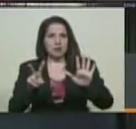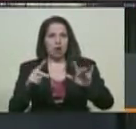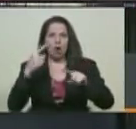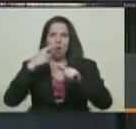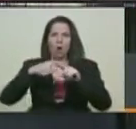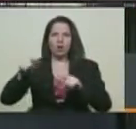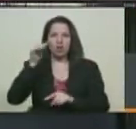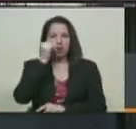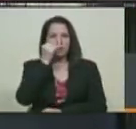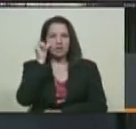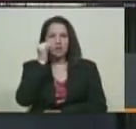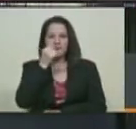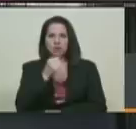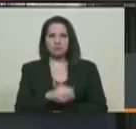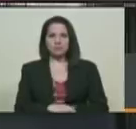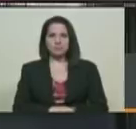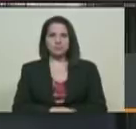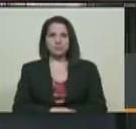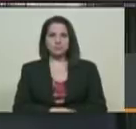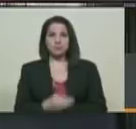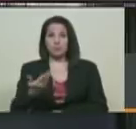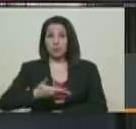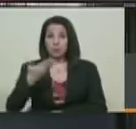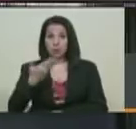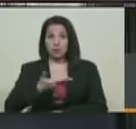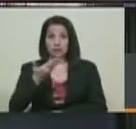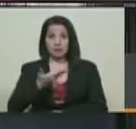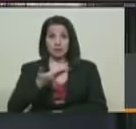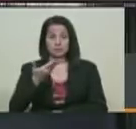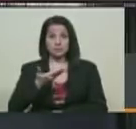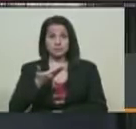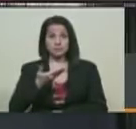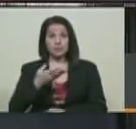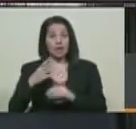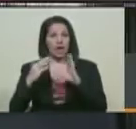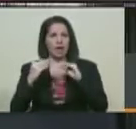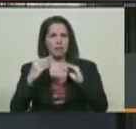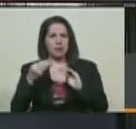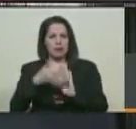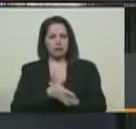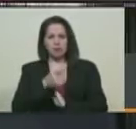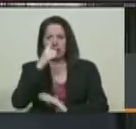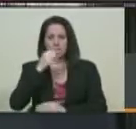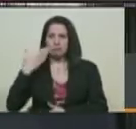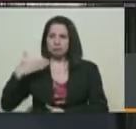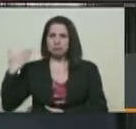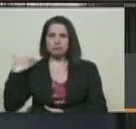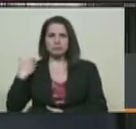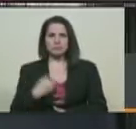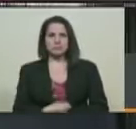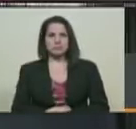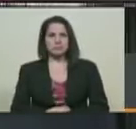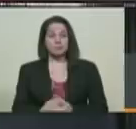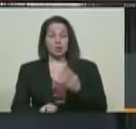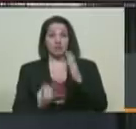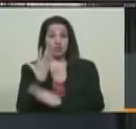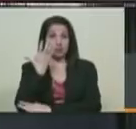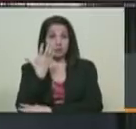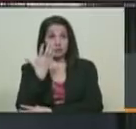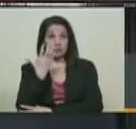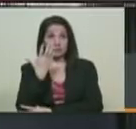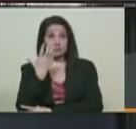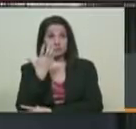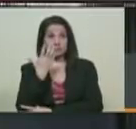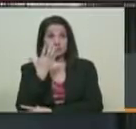video. Miren, fue fundamental. Hablando ya del año 2017, además de la fundación